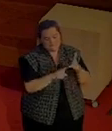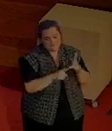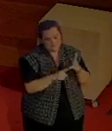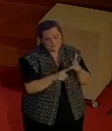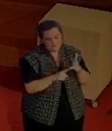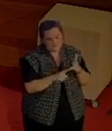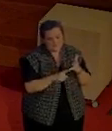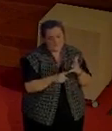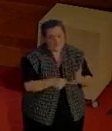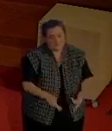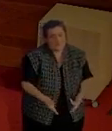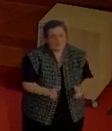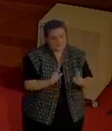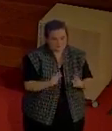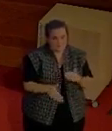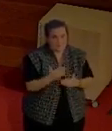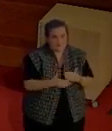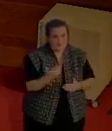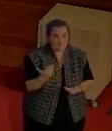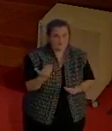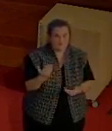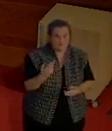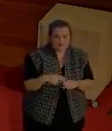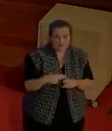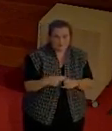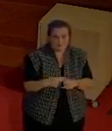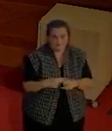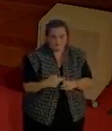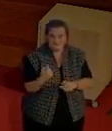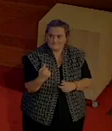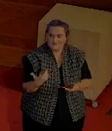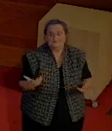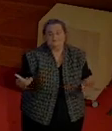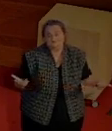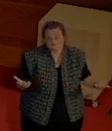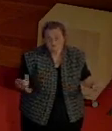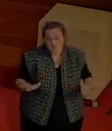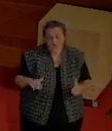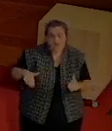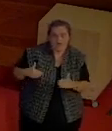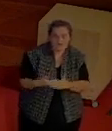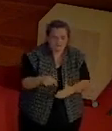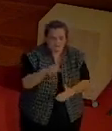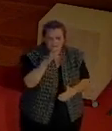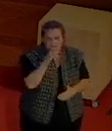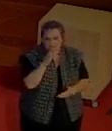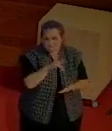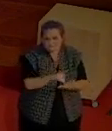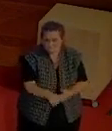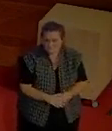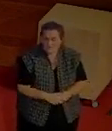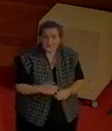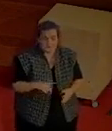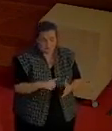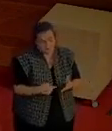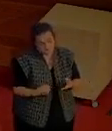democrática la política en términos democráticos soñaban algunos Y eso no ha llegado nunca hasta hoy pero esas cuatro sí que se